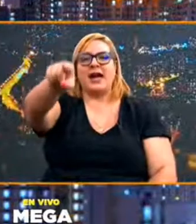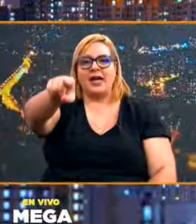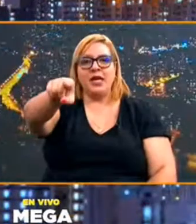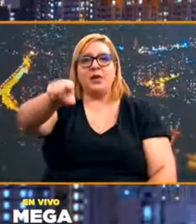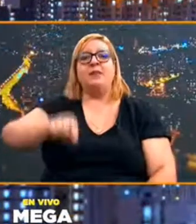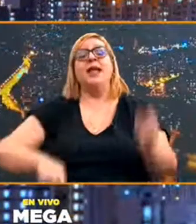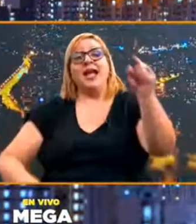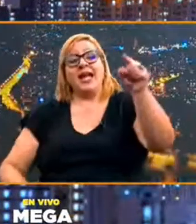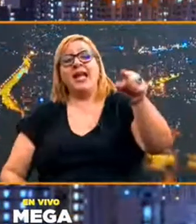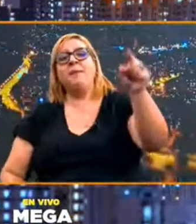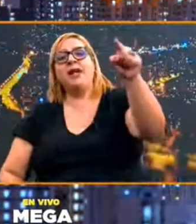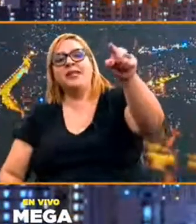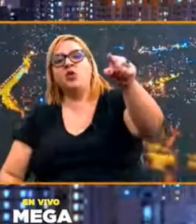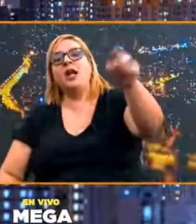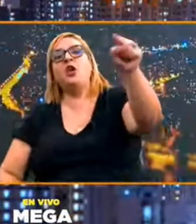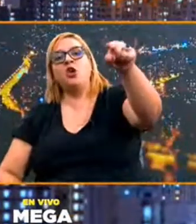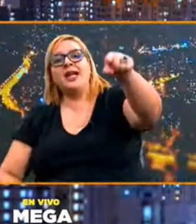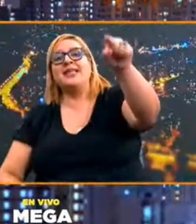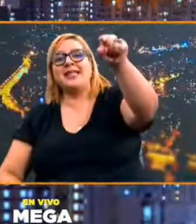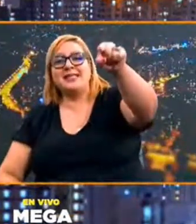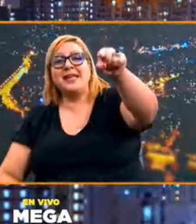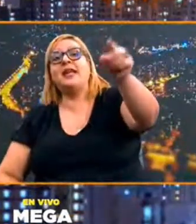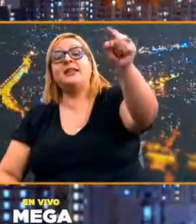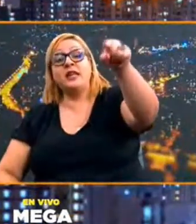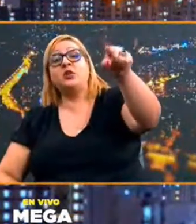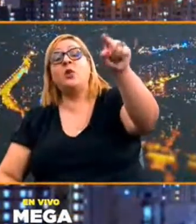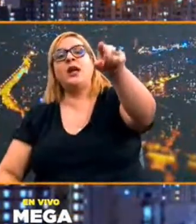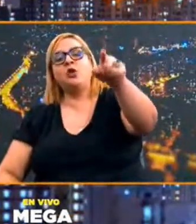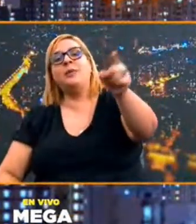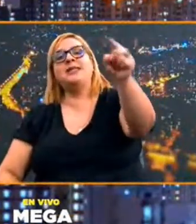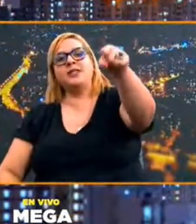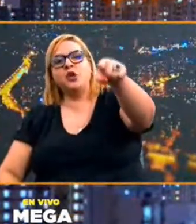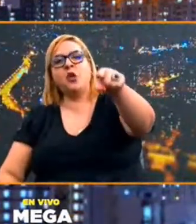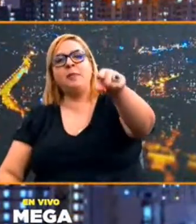calibre. Porque él te dijo él en particular lo que necesita es tener una buena conversación conmigo.